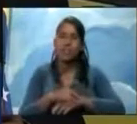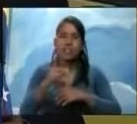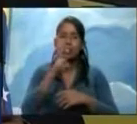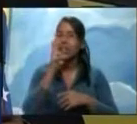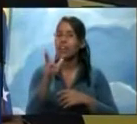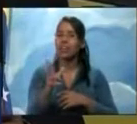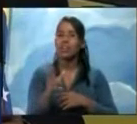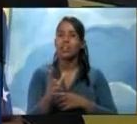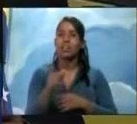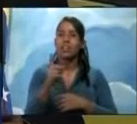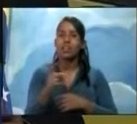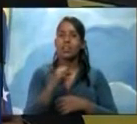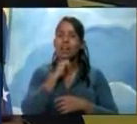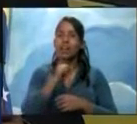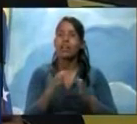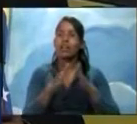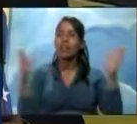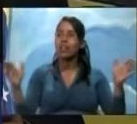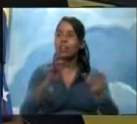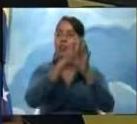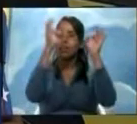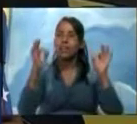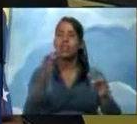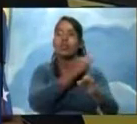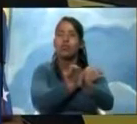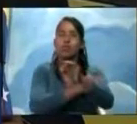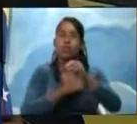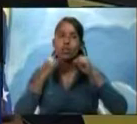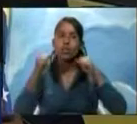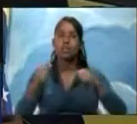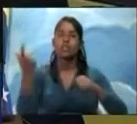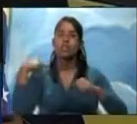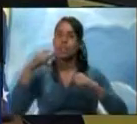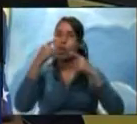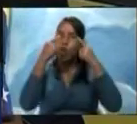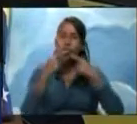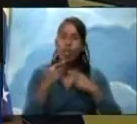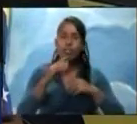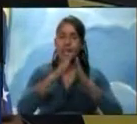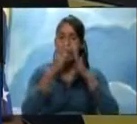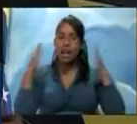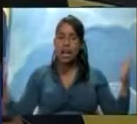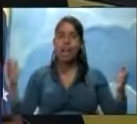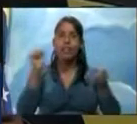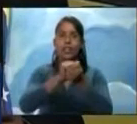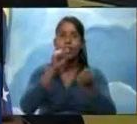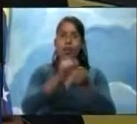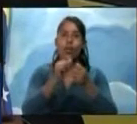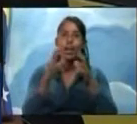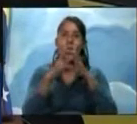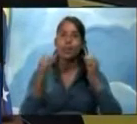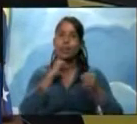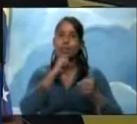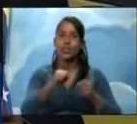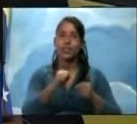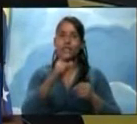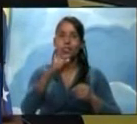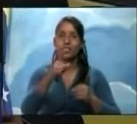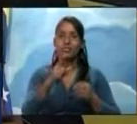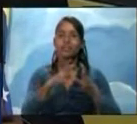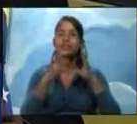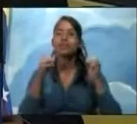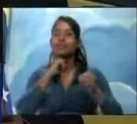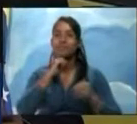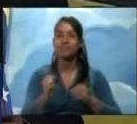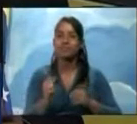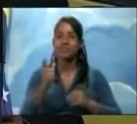terrible, y era gran manera fuerte, la cual tenía unos dientes grandes de hierro, y devoraba y desmenuzaba, y